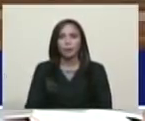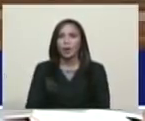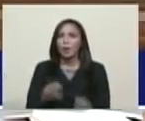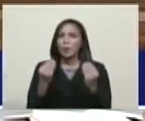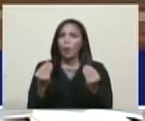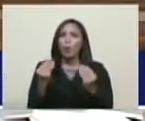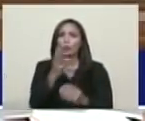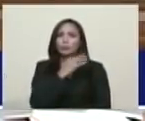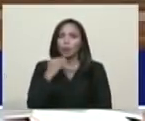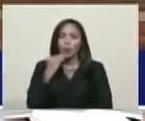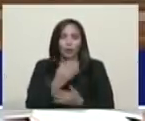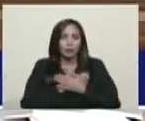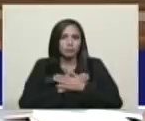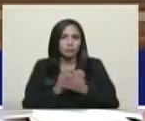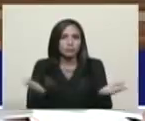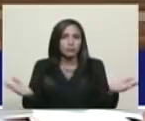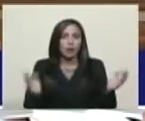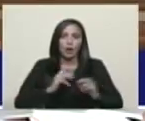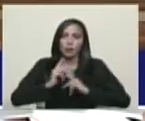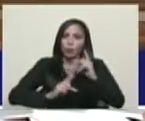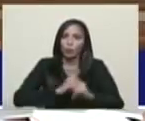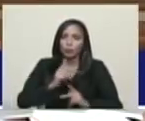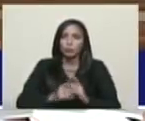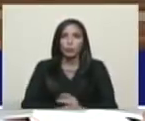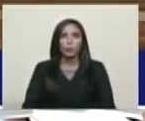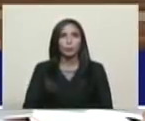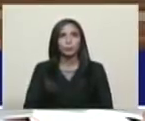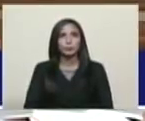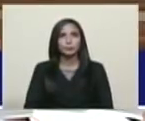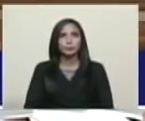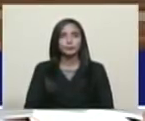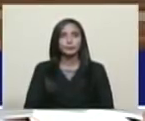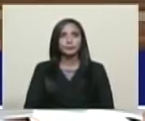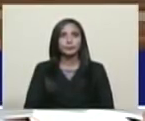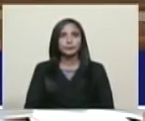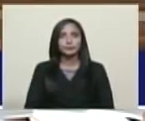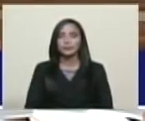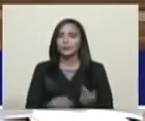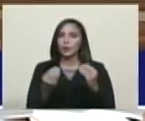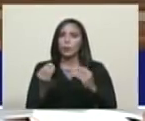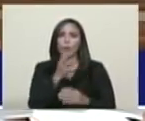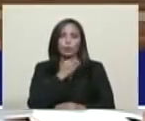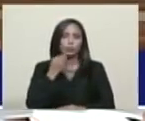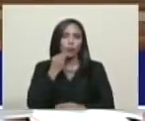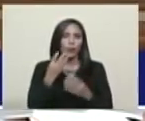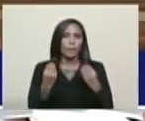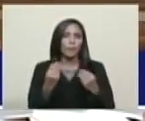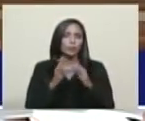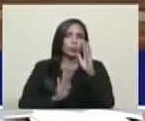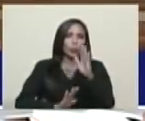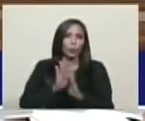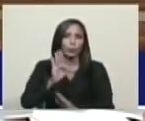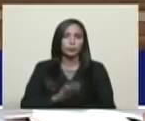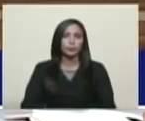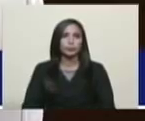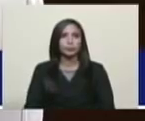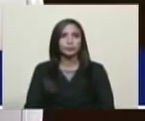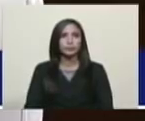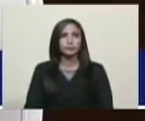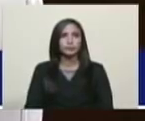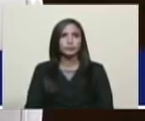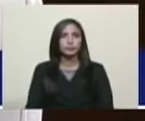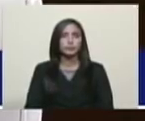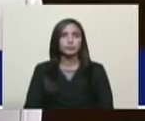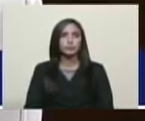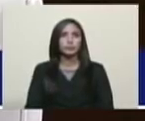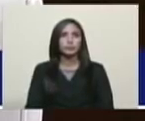jóvenes dispuestos a ir a producir, Wilmar Castro. Miles de jóvenes a fundar su familia